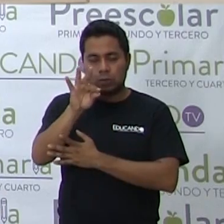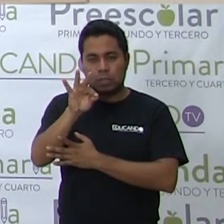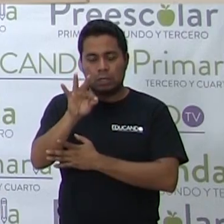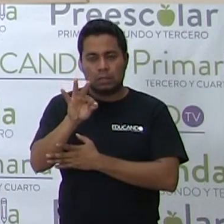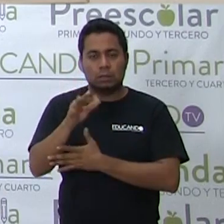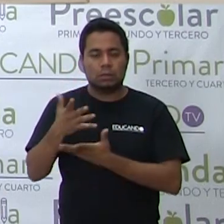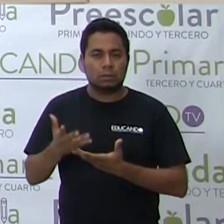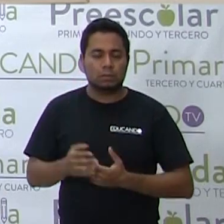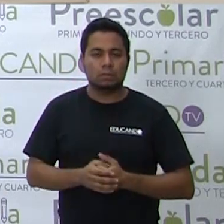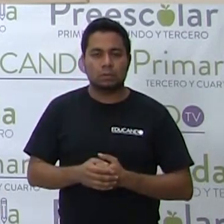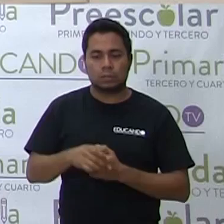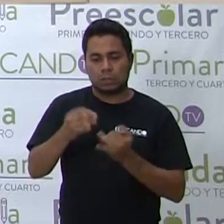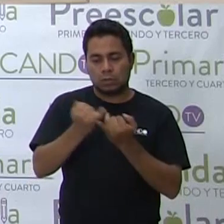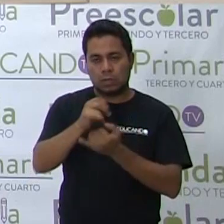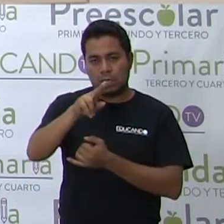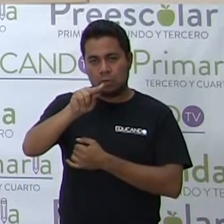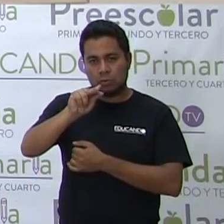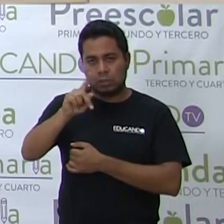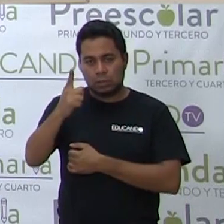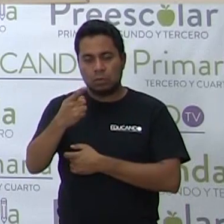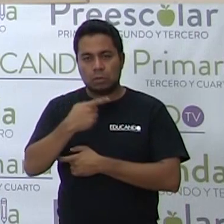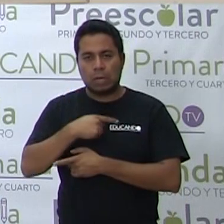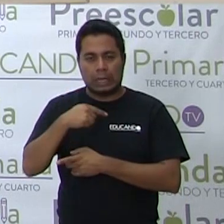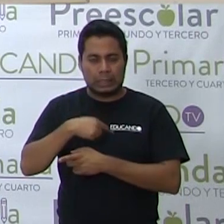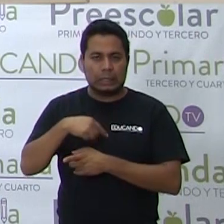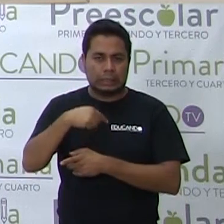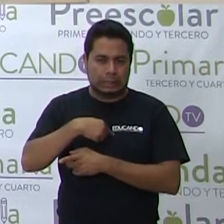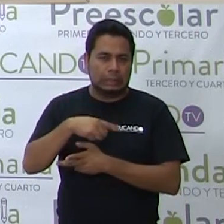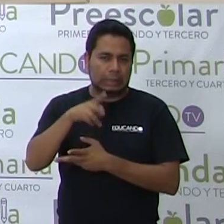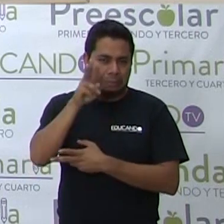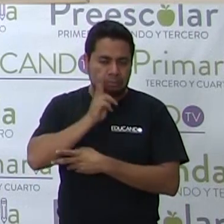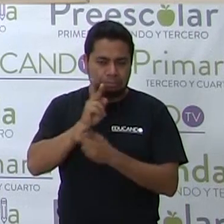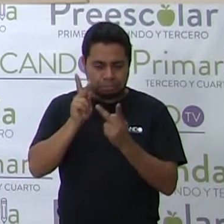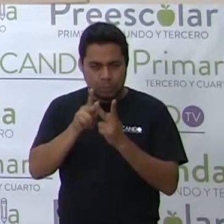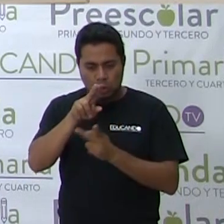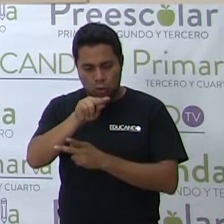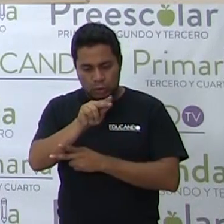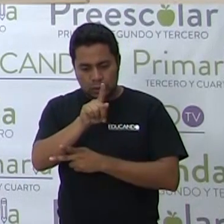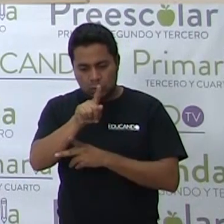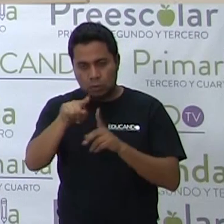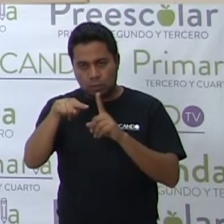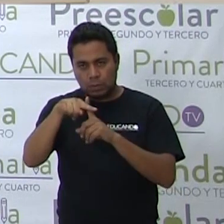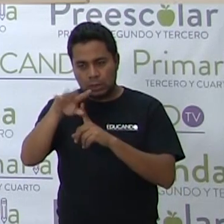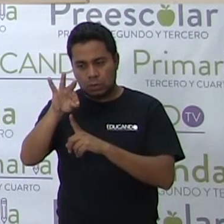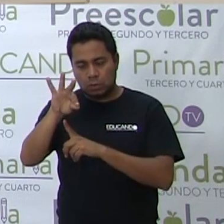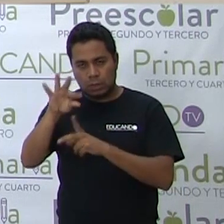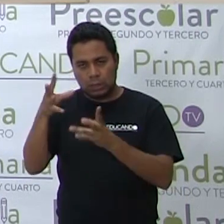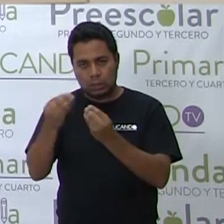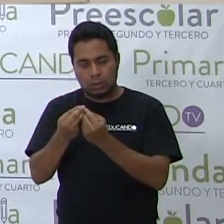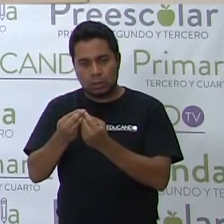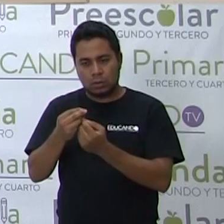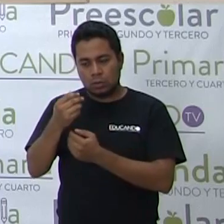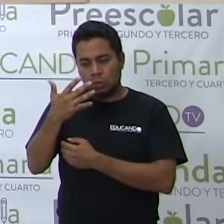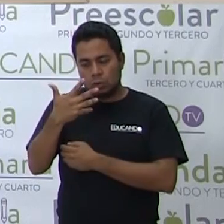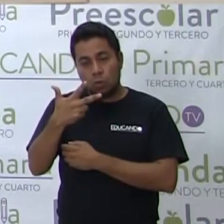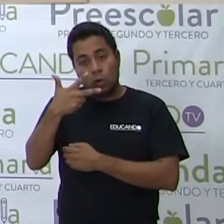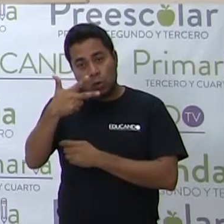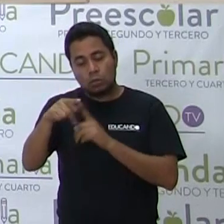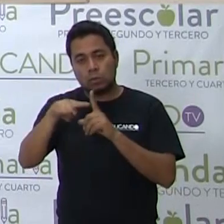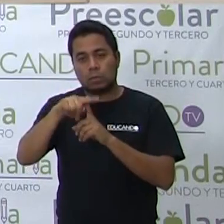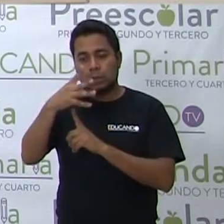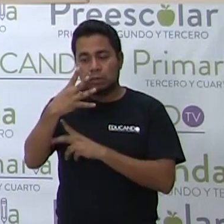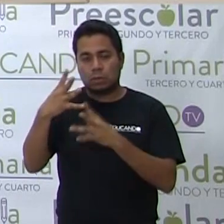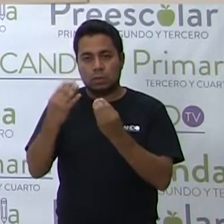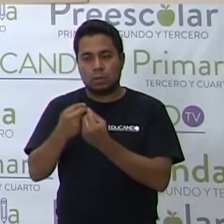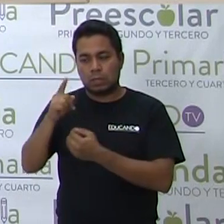sí 81 si lo comprobamos 811 + 40 sí 8 y 4 12